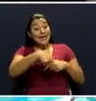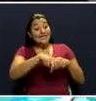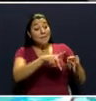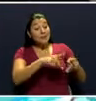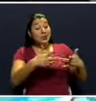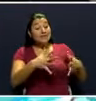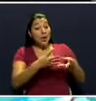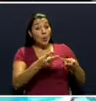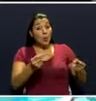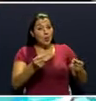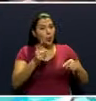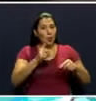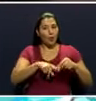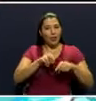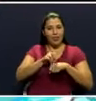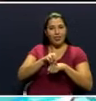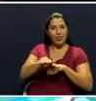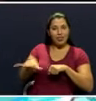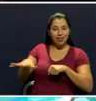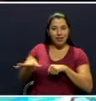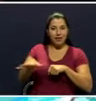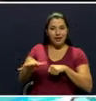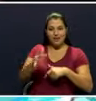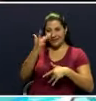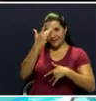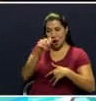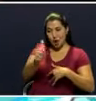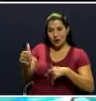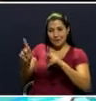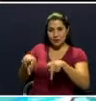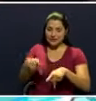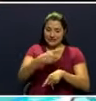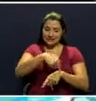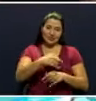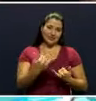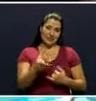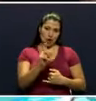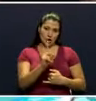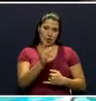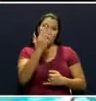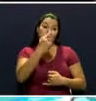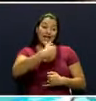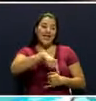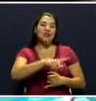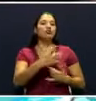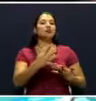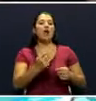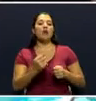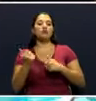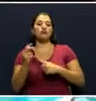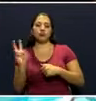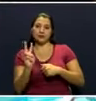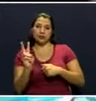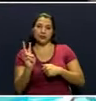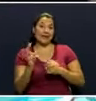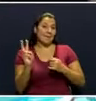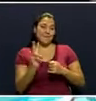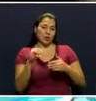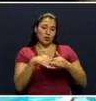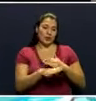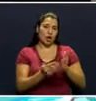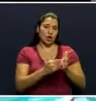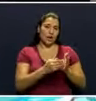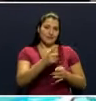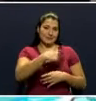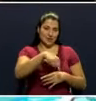Exactamente, todos los que nos enfermamos, entonces nuestro sistema de las defensas produjo defensas, ¿verdad? Anticuerpos, células que nos van a